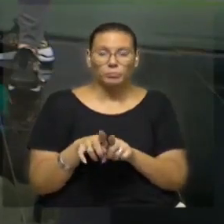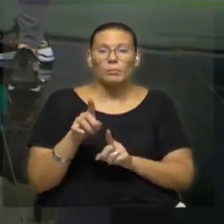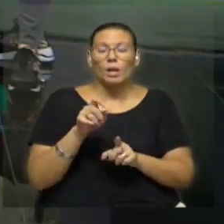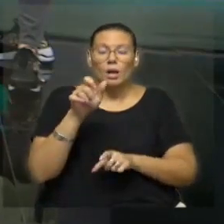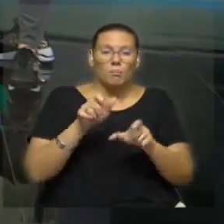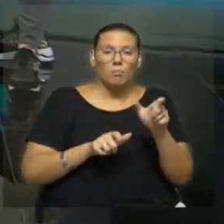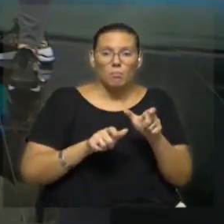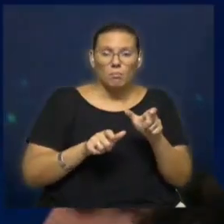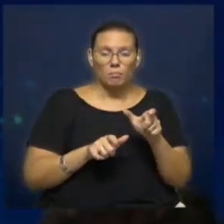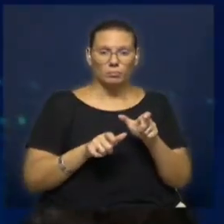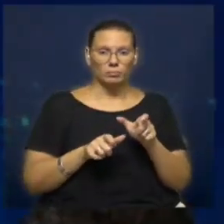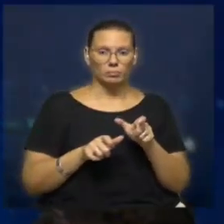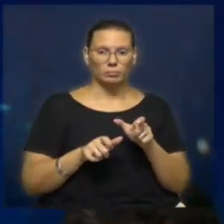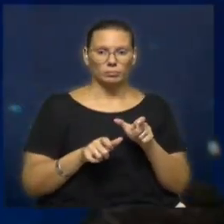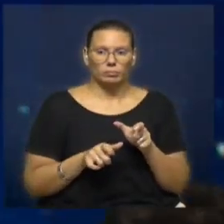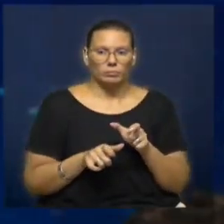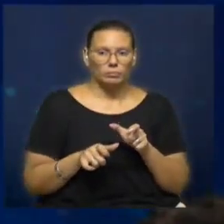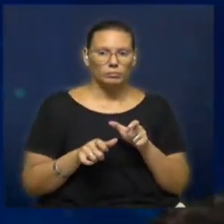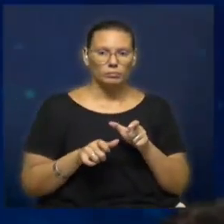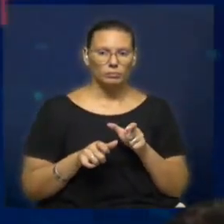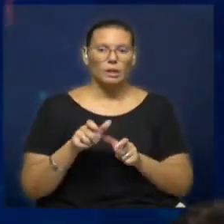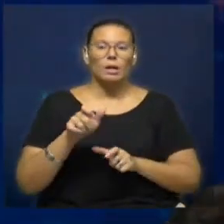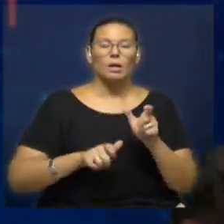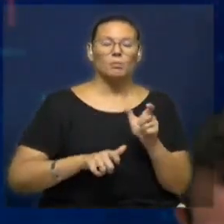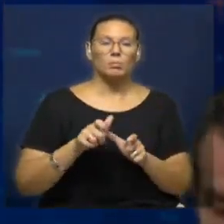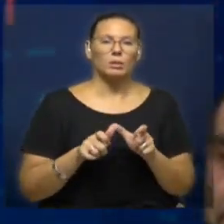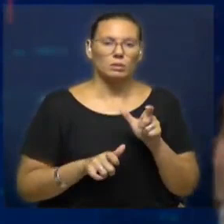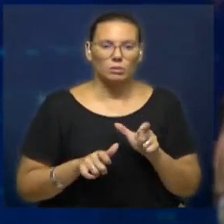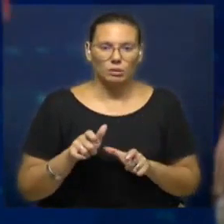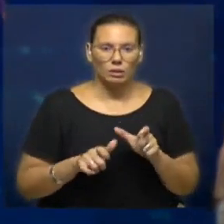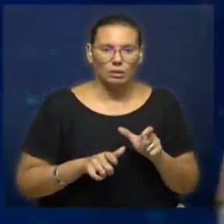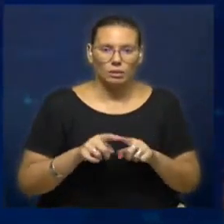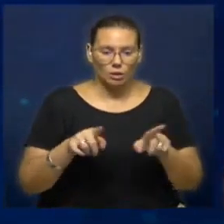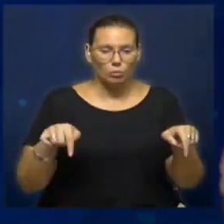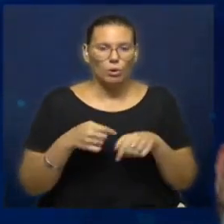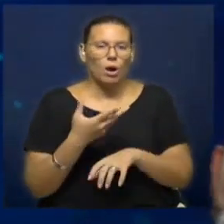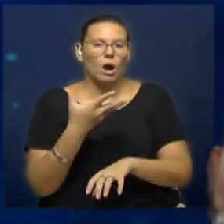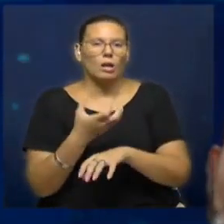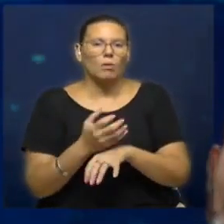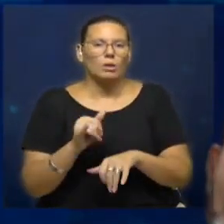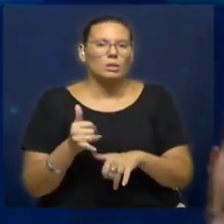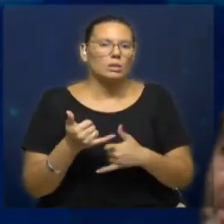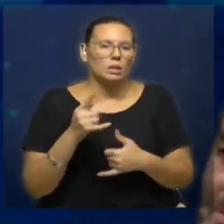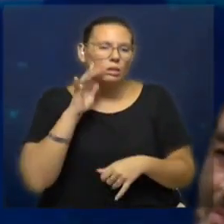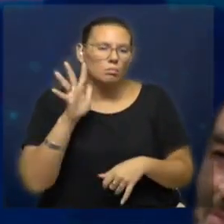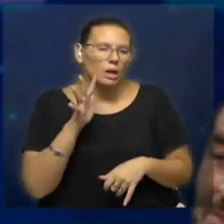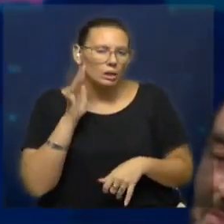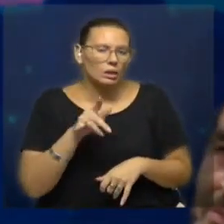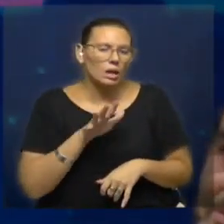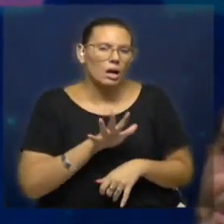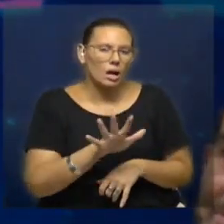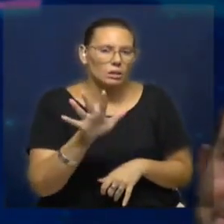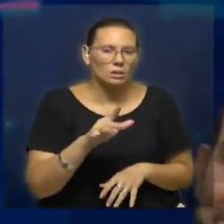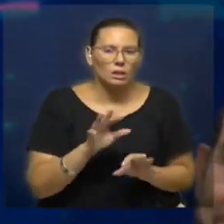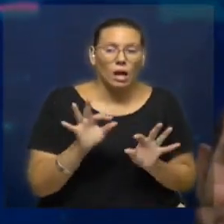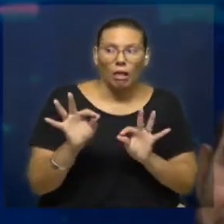veces, gente de buena fe siempre, ¿no? Que en tal estudio se grabó, y ya va predeterminada, que eso está todo como